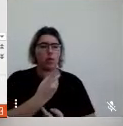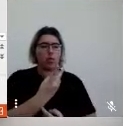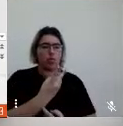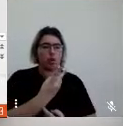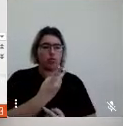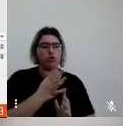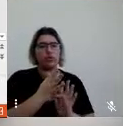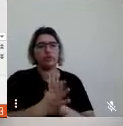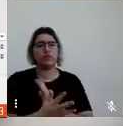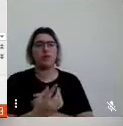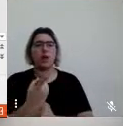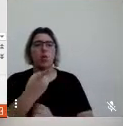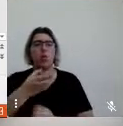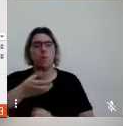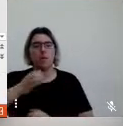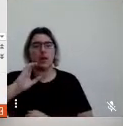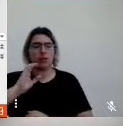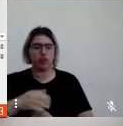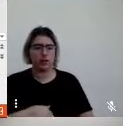leche.